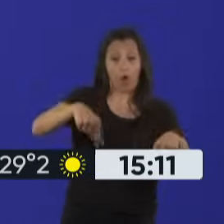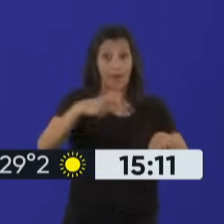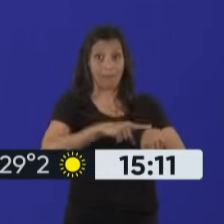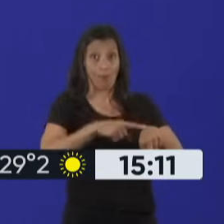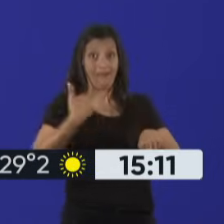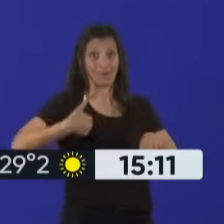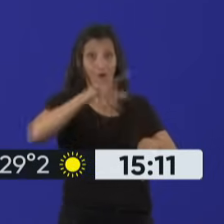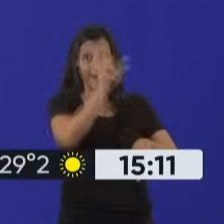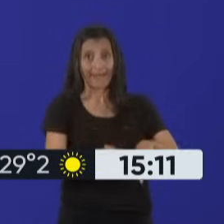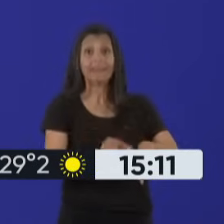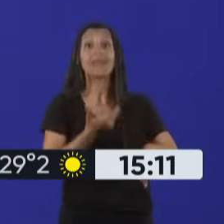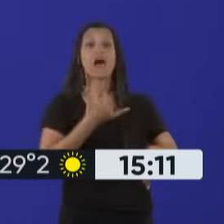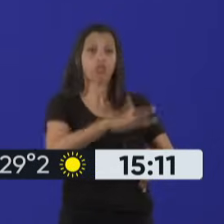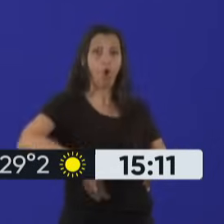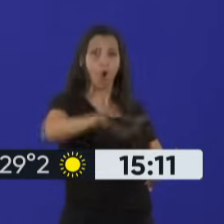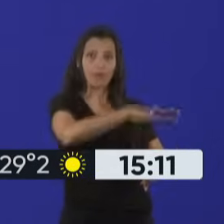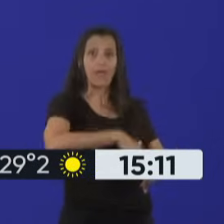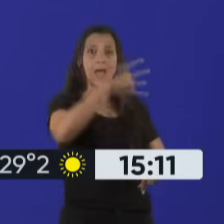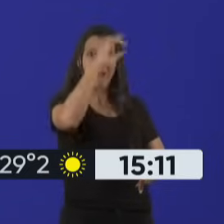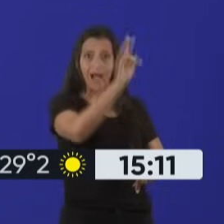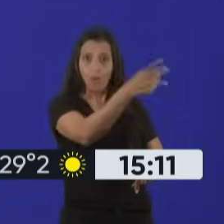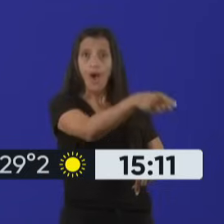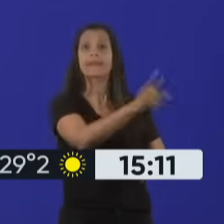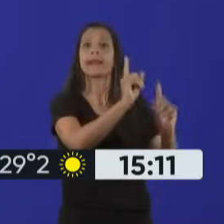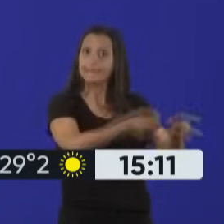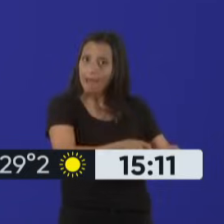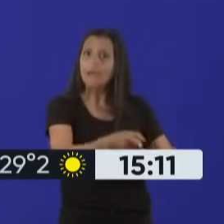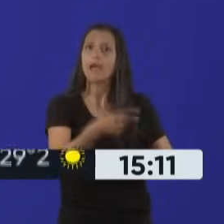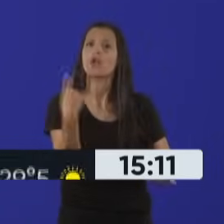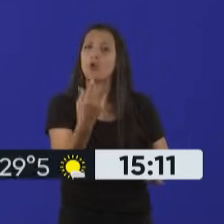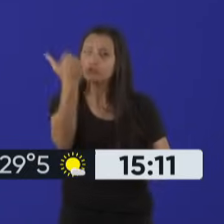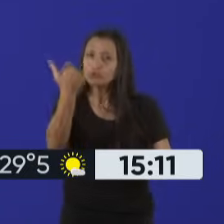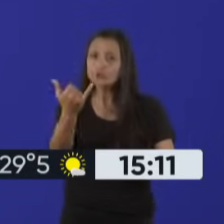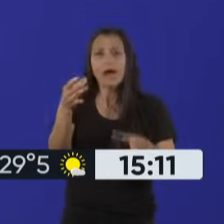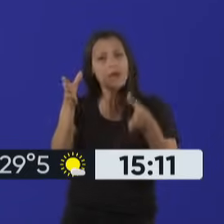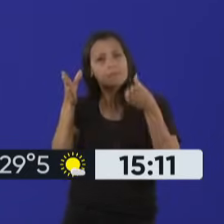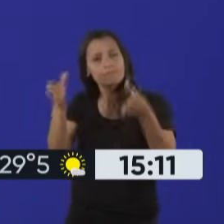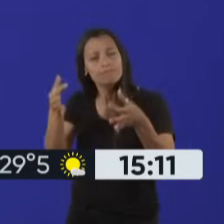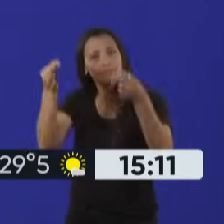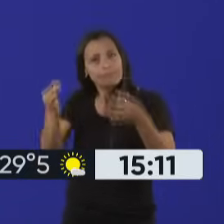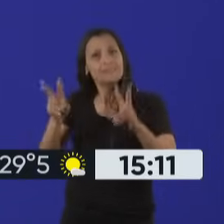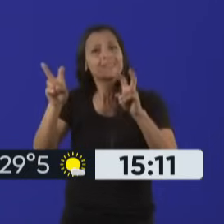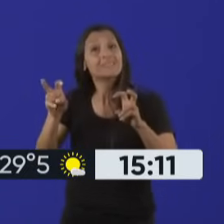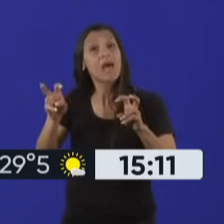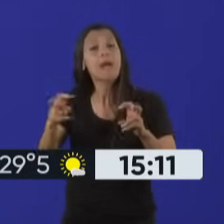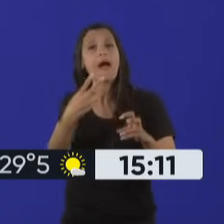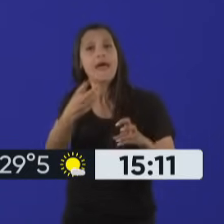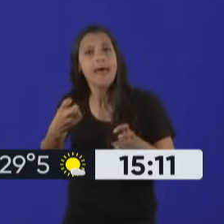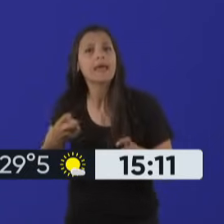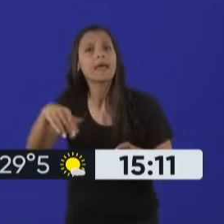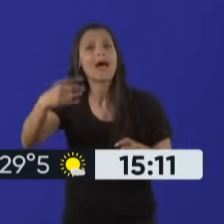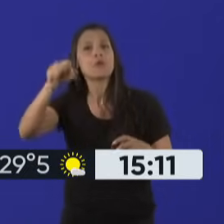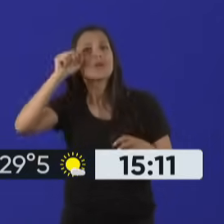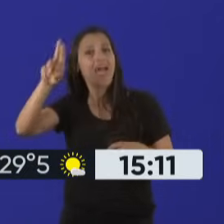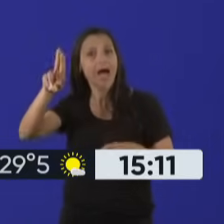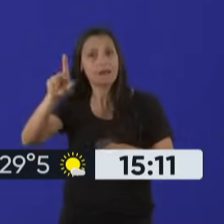especial Vaca Muerta, también lo que tenemos para hacer en materia de energía nuclear,